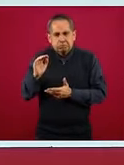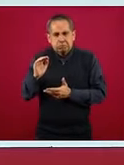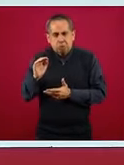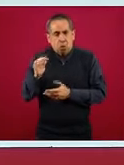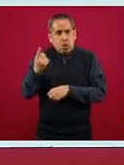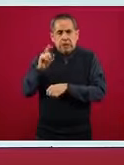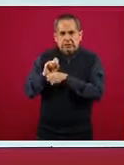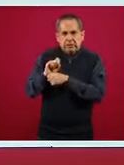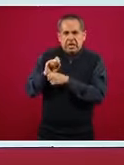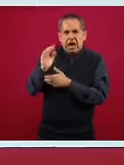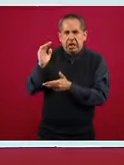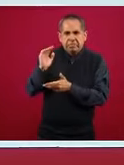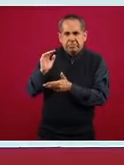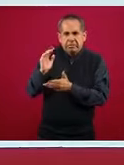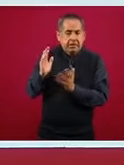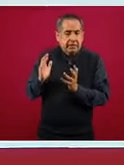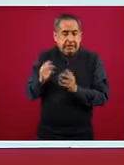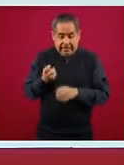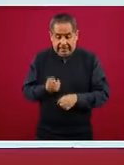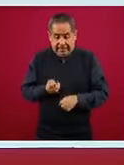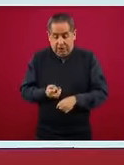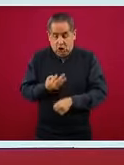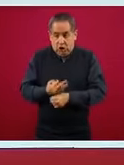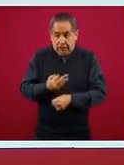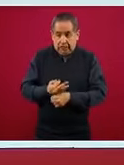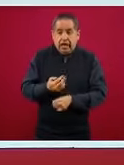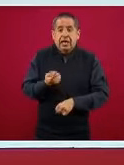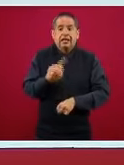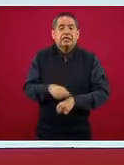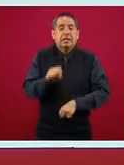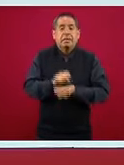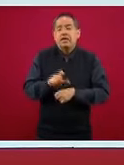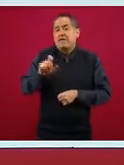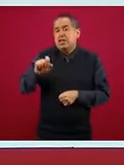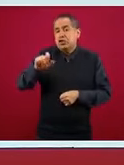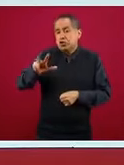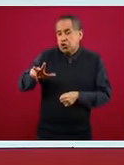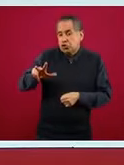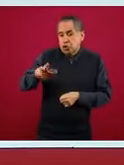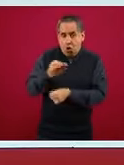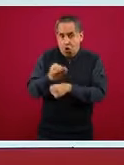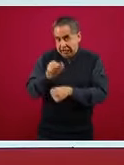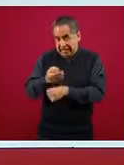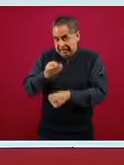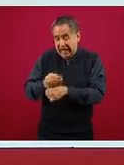esta semana. En esta que estamos viviendo es la semana 28.